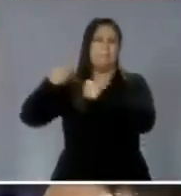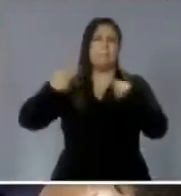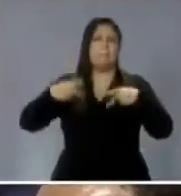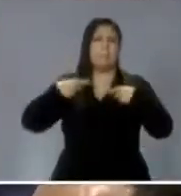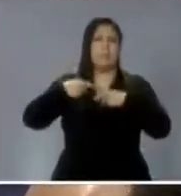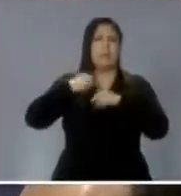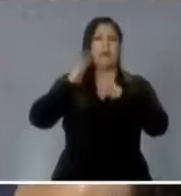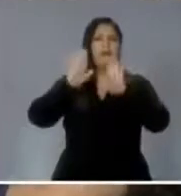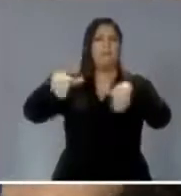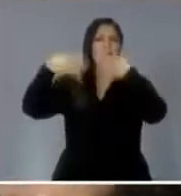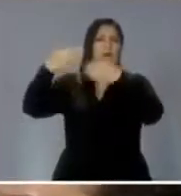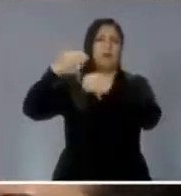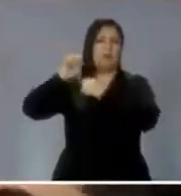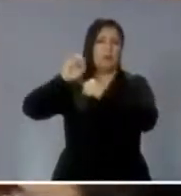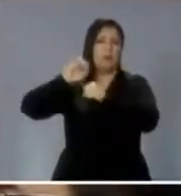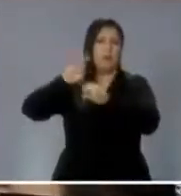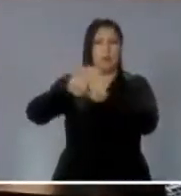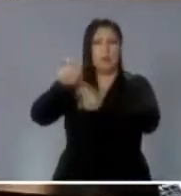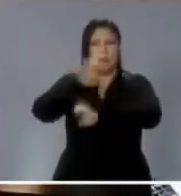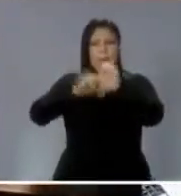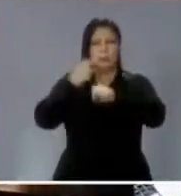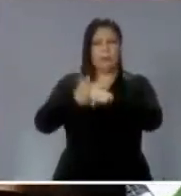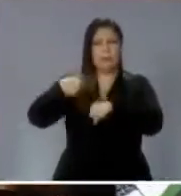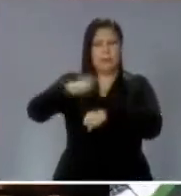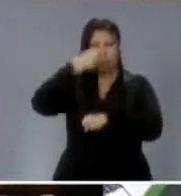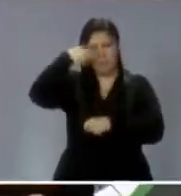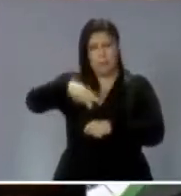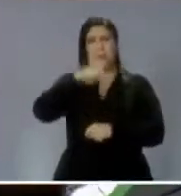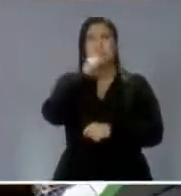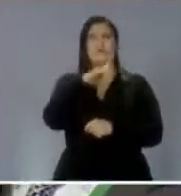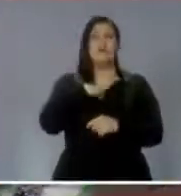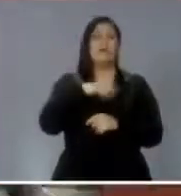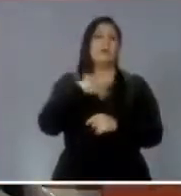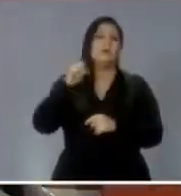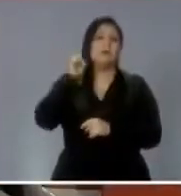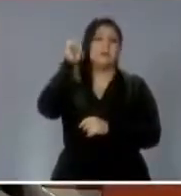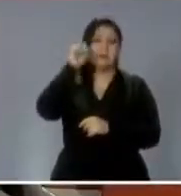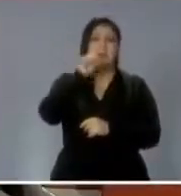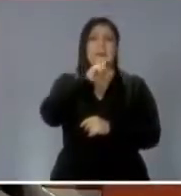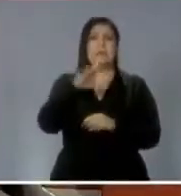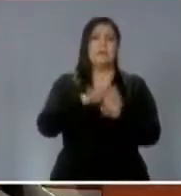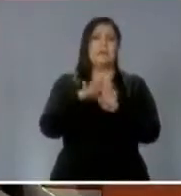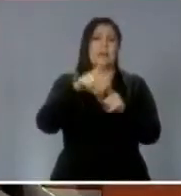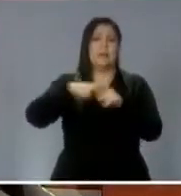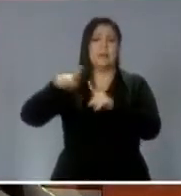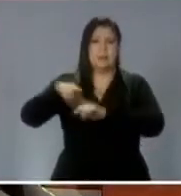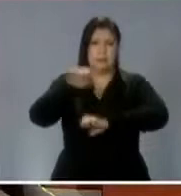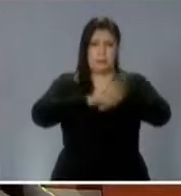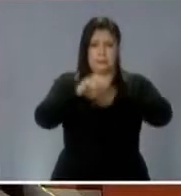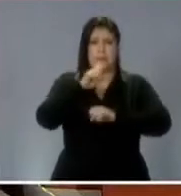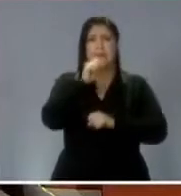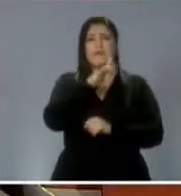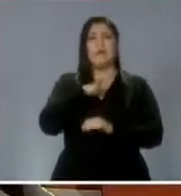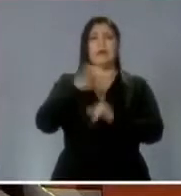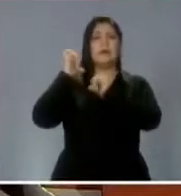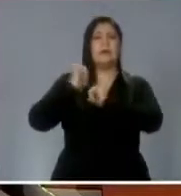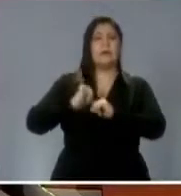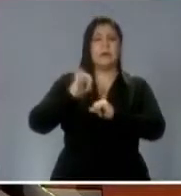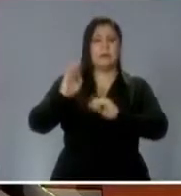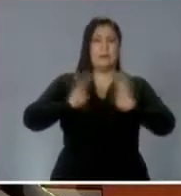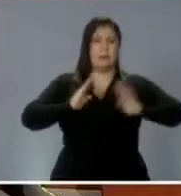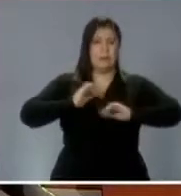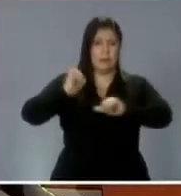incluyente y próspera sustentada en una economía moderna y dinámica las reformas estructurales que estableció fueron el logro más